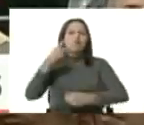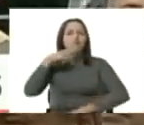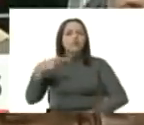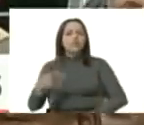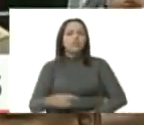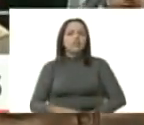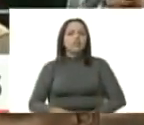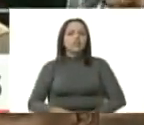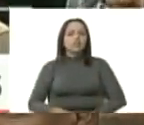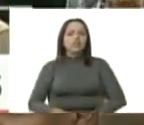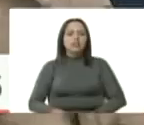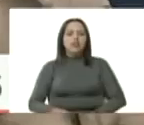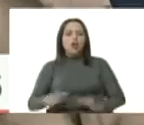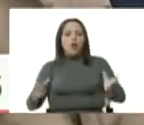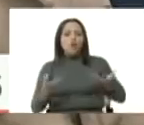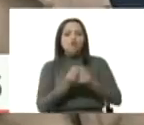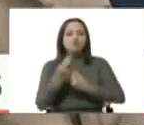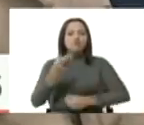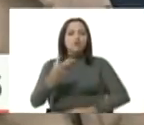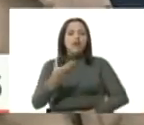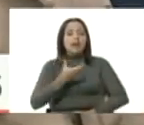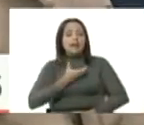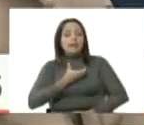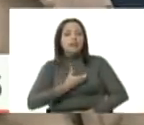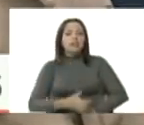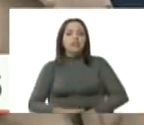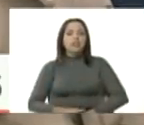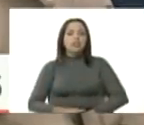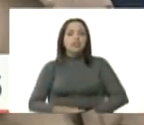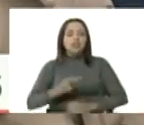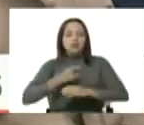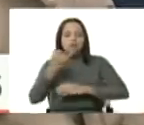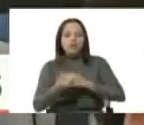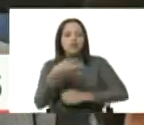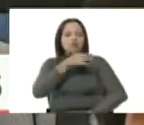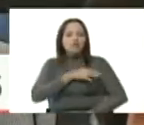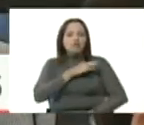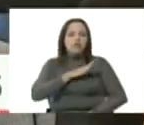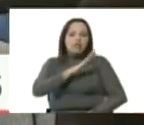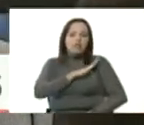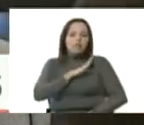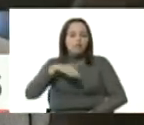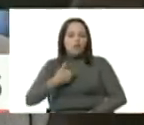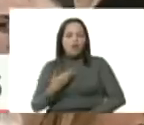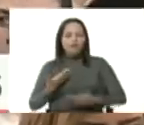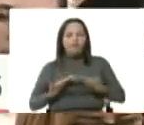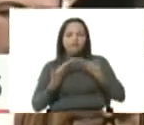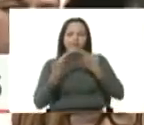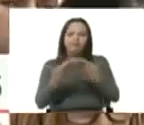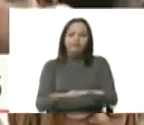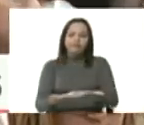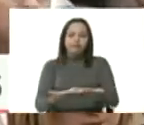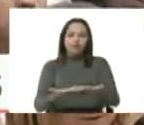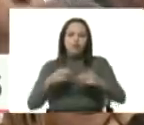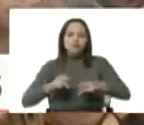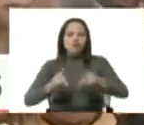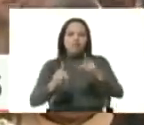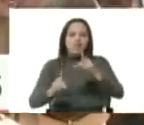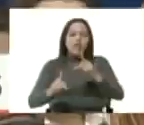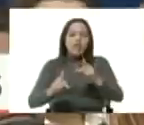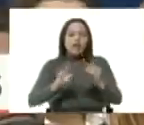con todas las alcaldías y, por supuesto, los programas sociales que nosotros tengamos para atender oportunamente a los sectores más